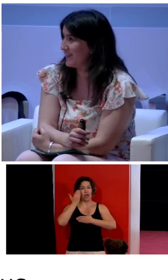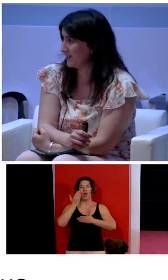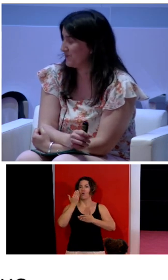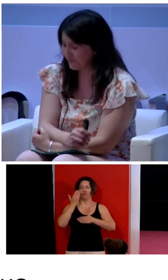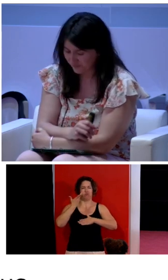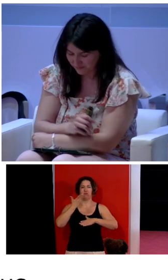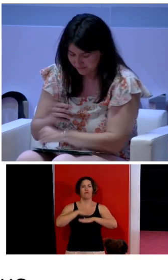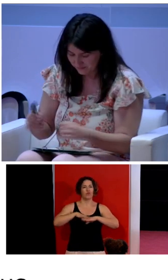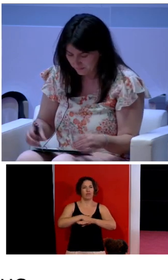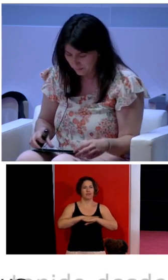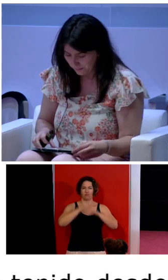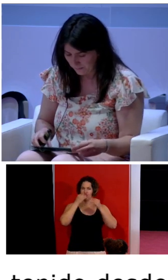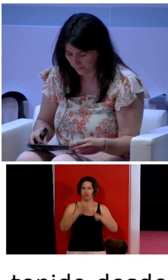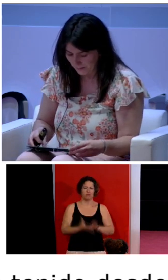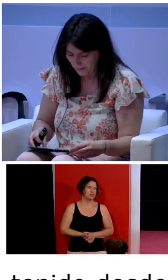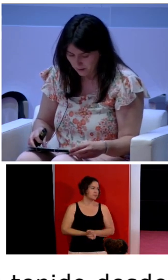fundamental.